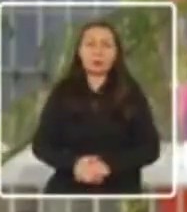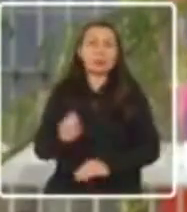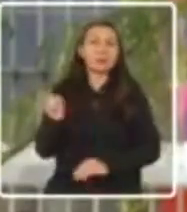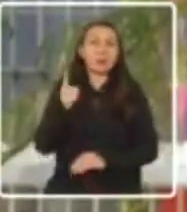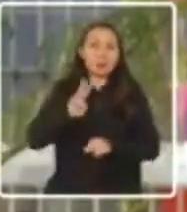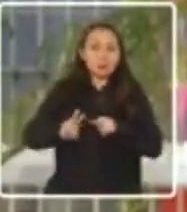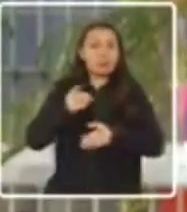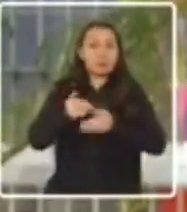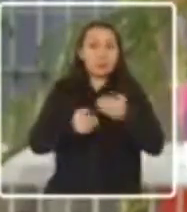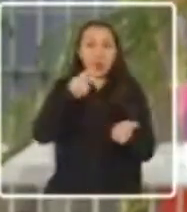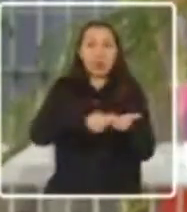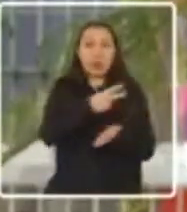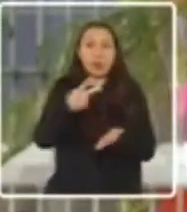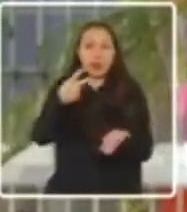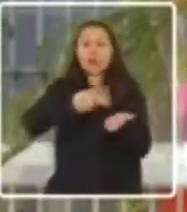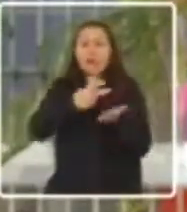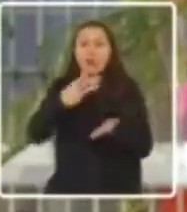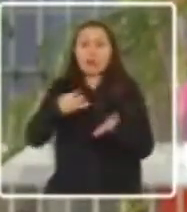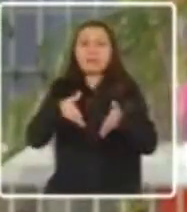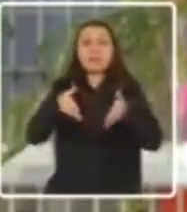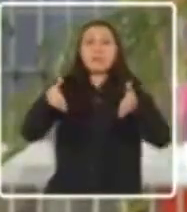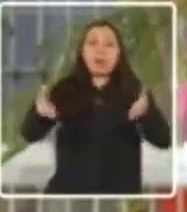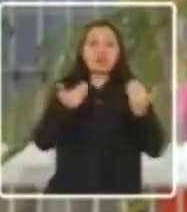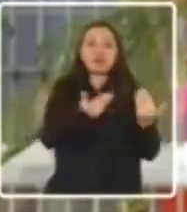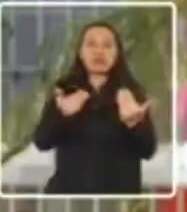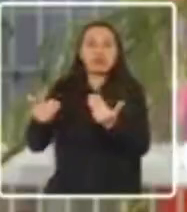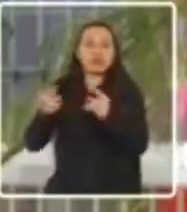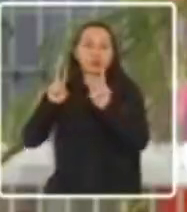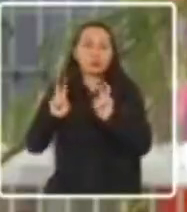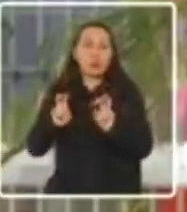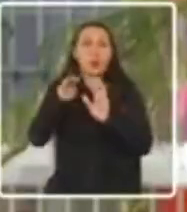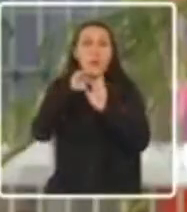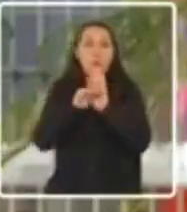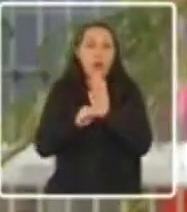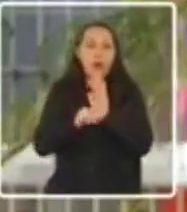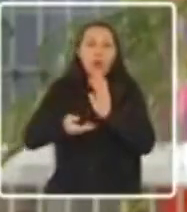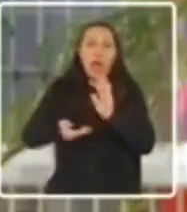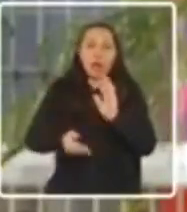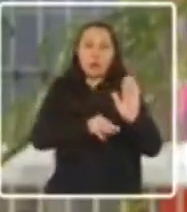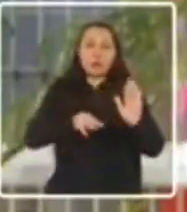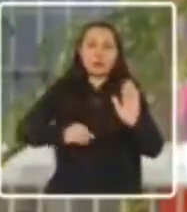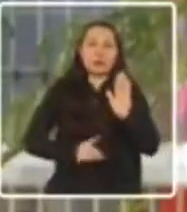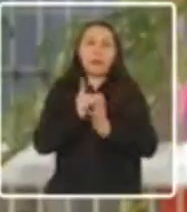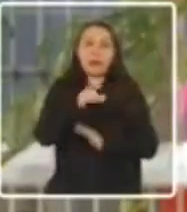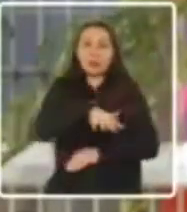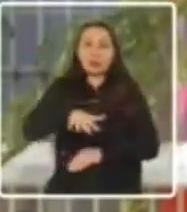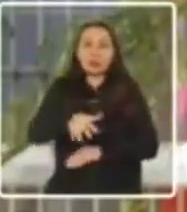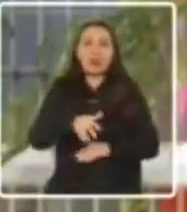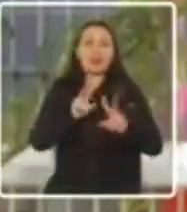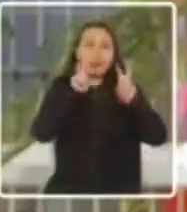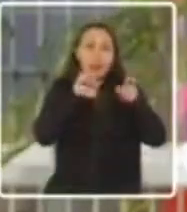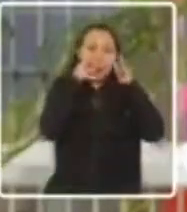primeros pasos los dimos el 2022 y 2023 ampliando la cobertura de programas actuales del Ministerio de Desarrollo Social dirigidos a